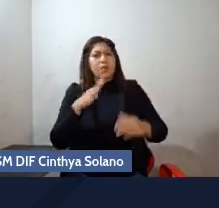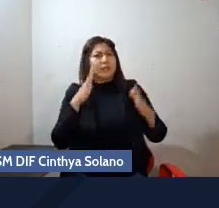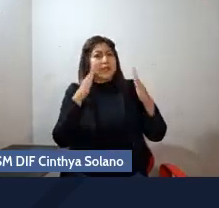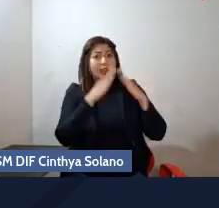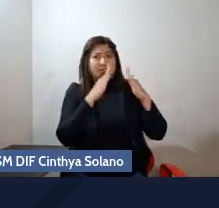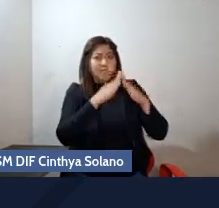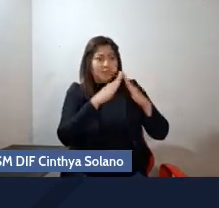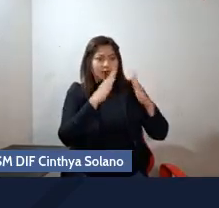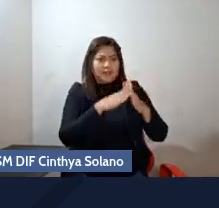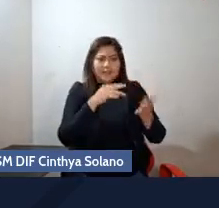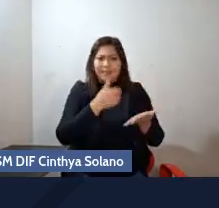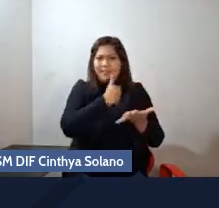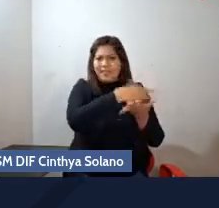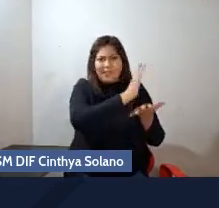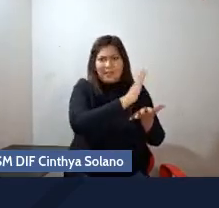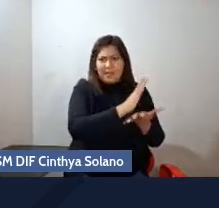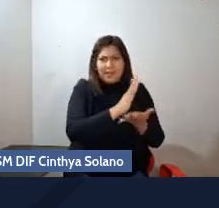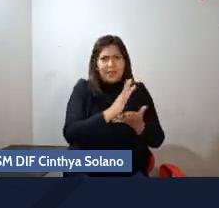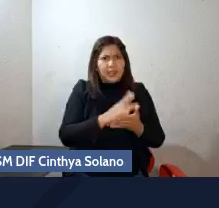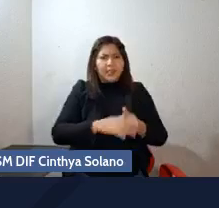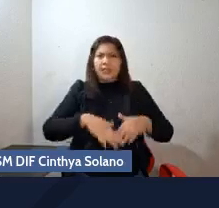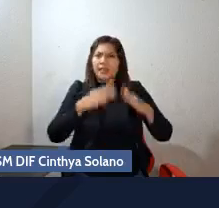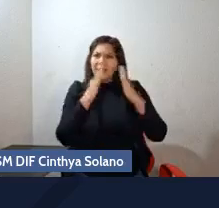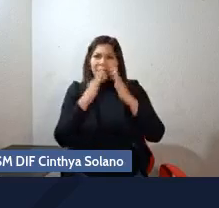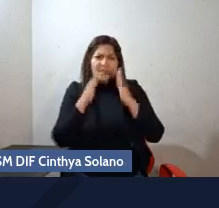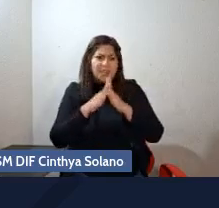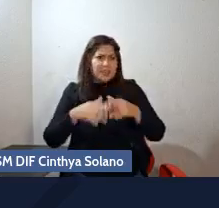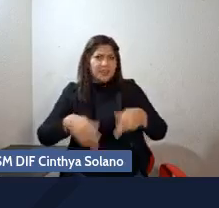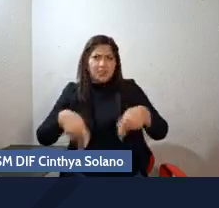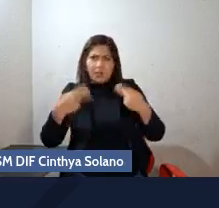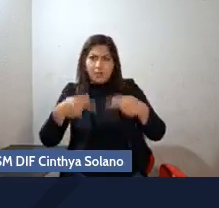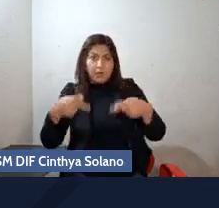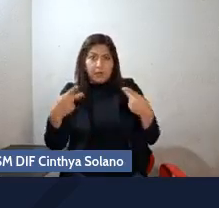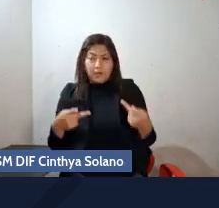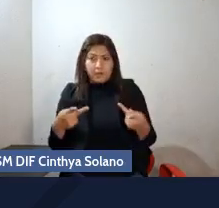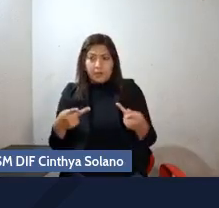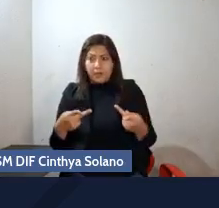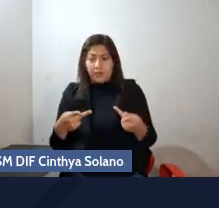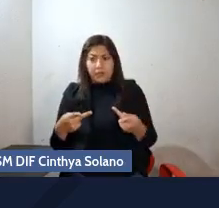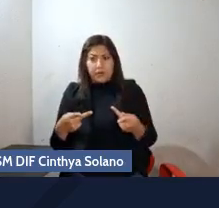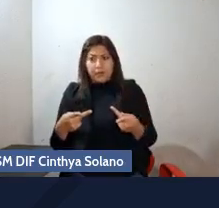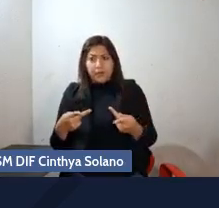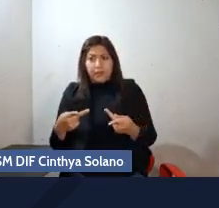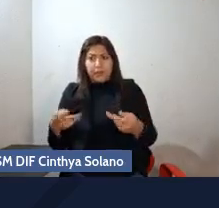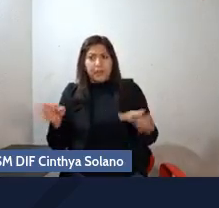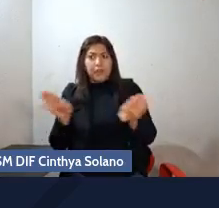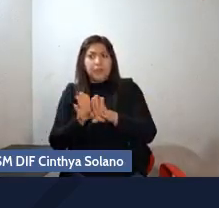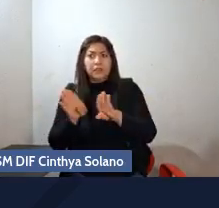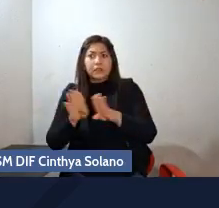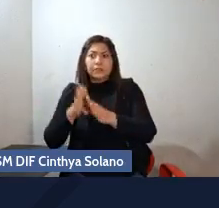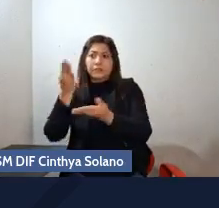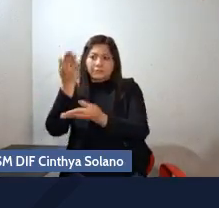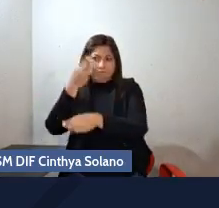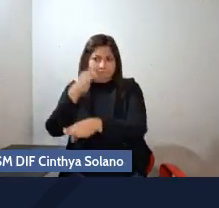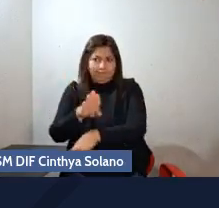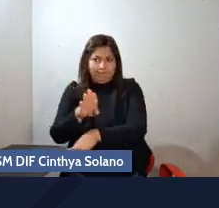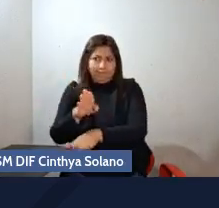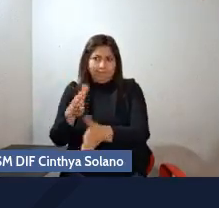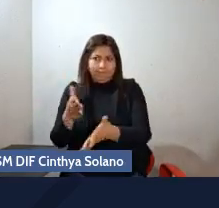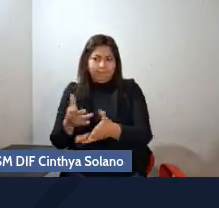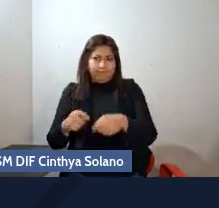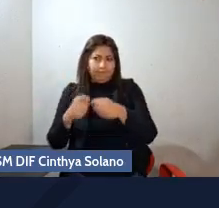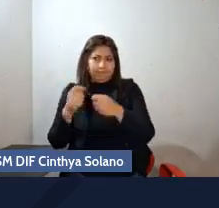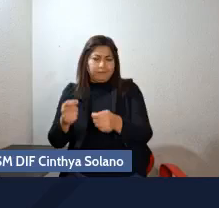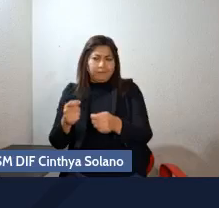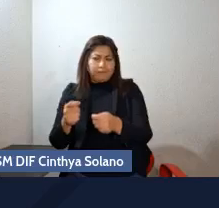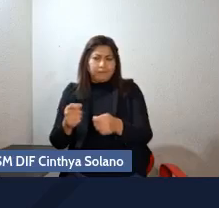van a poder vender, no la van a poder hipotecar. Entonces es una medida